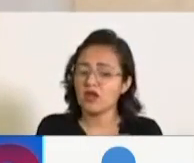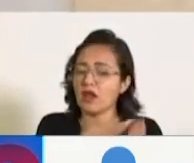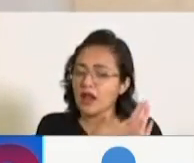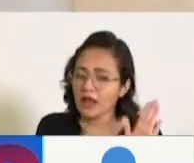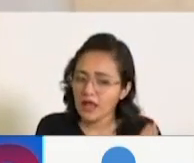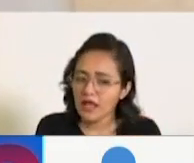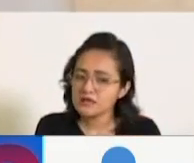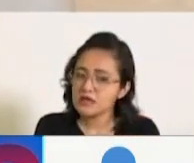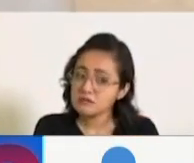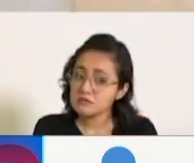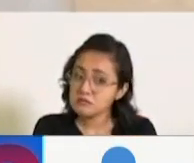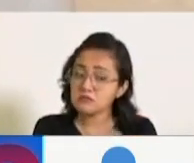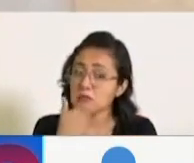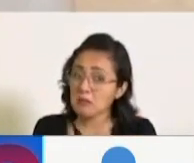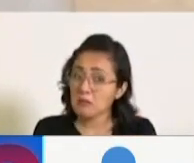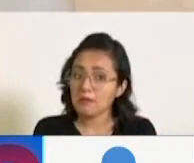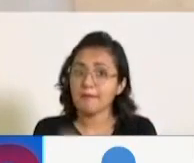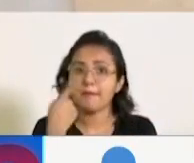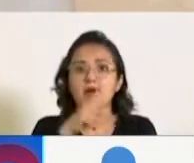ni a confinamiento